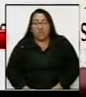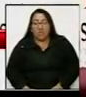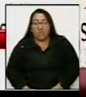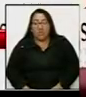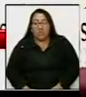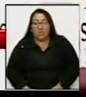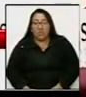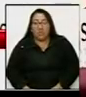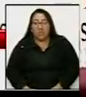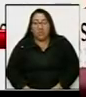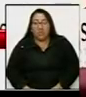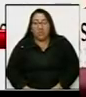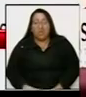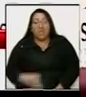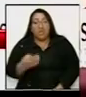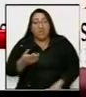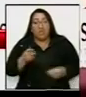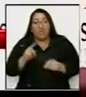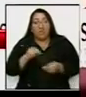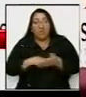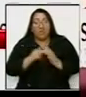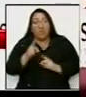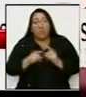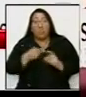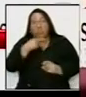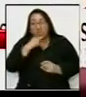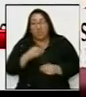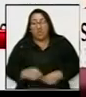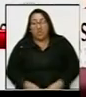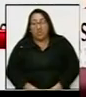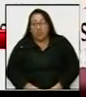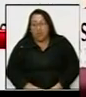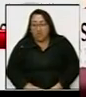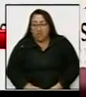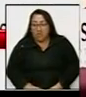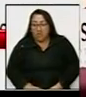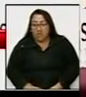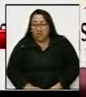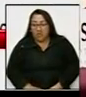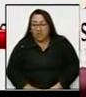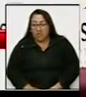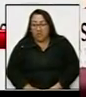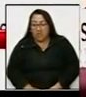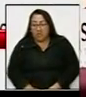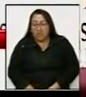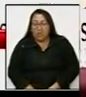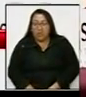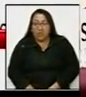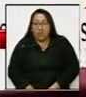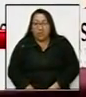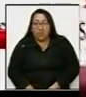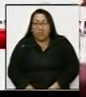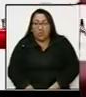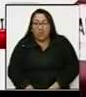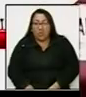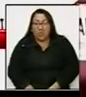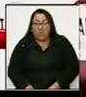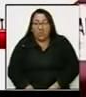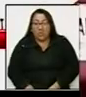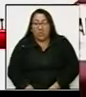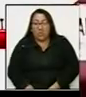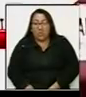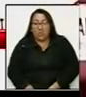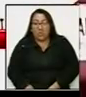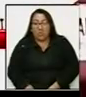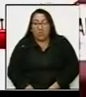supuesto, esas mujeres cumplan con los estándares mínimos exigidos para